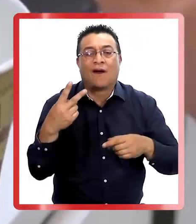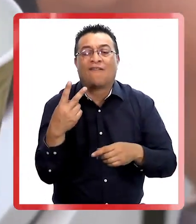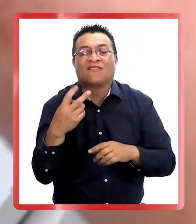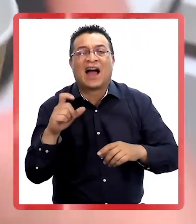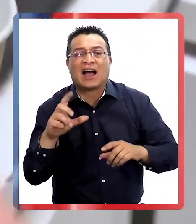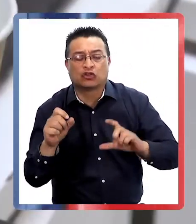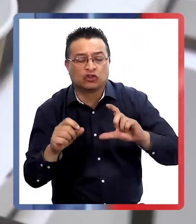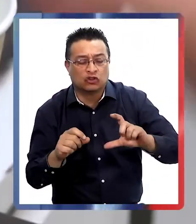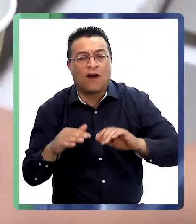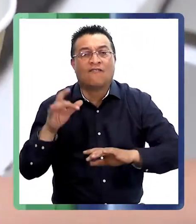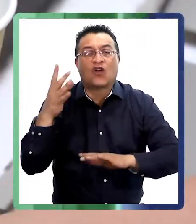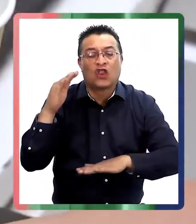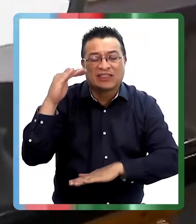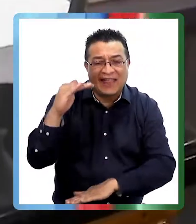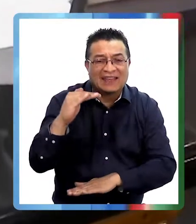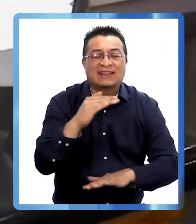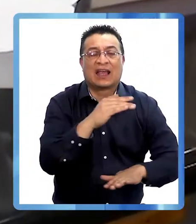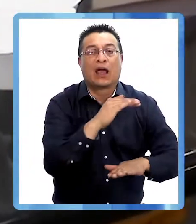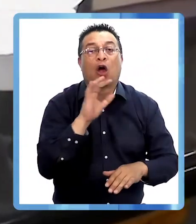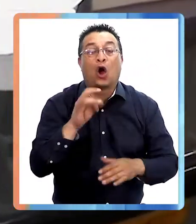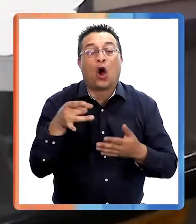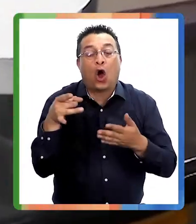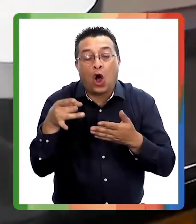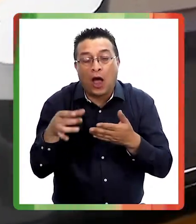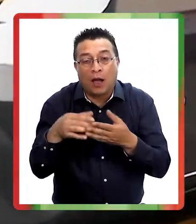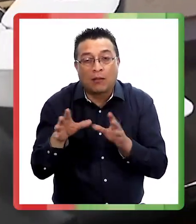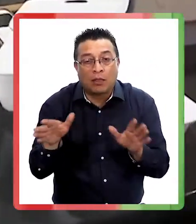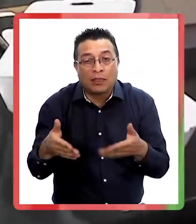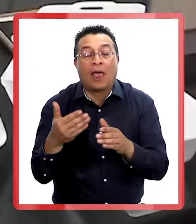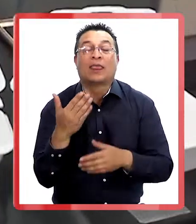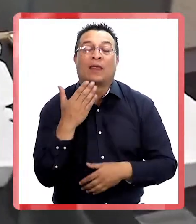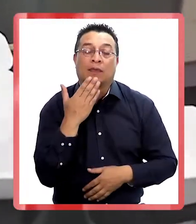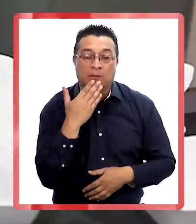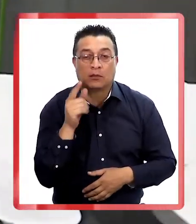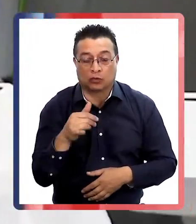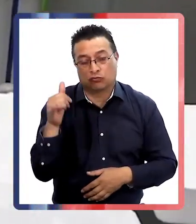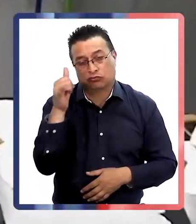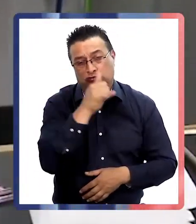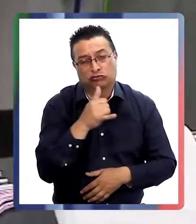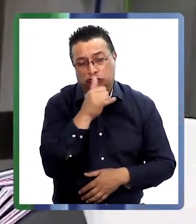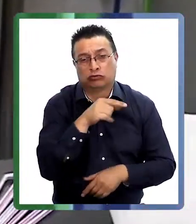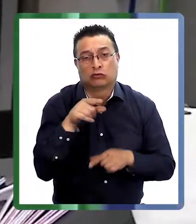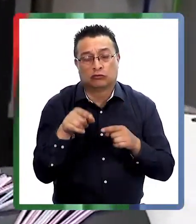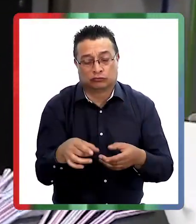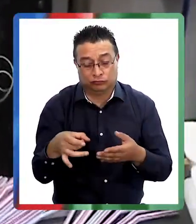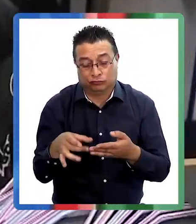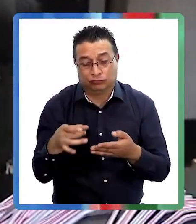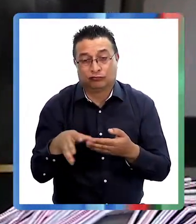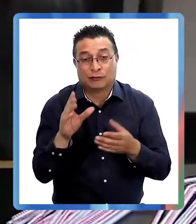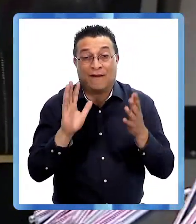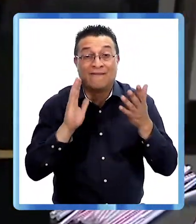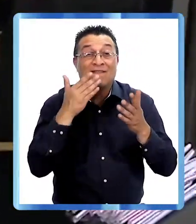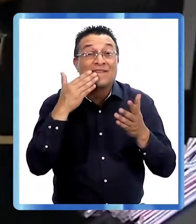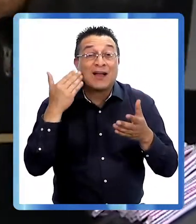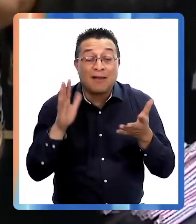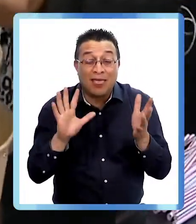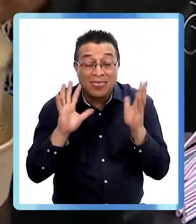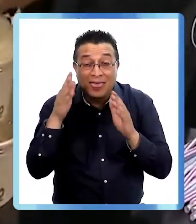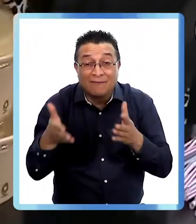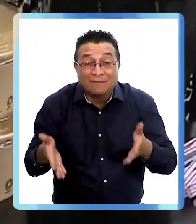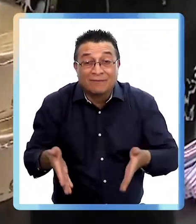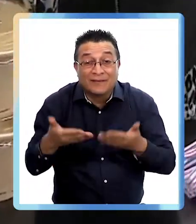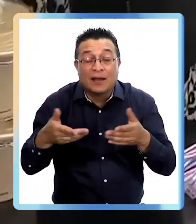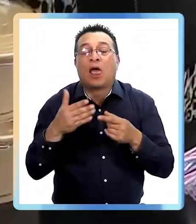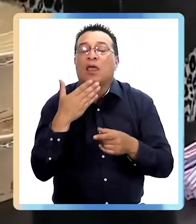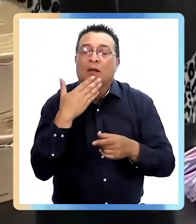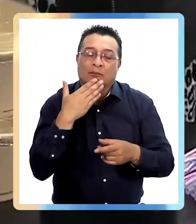vasos, botellas, además de artículos de Plumavit. Sabemos lo que contaminan, los envases de Plumavit, todo lo que son plásticos